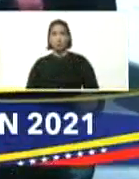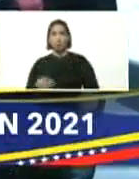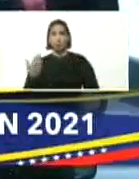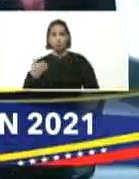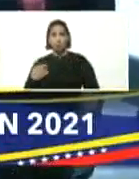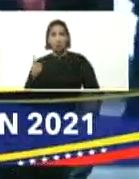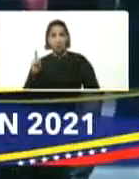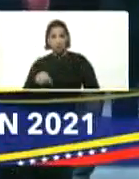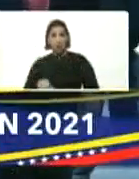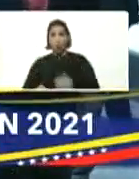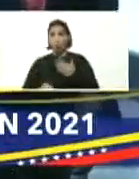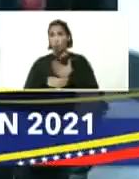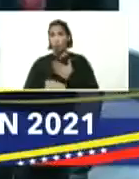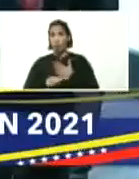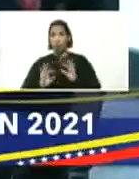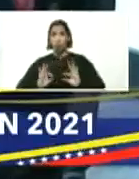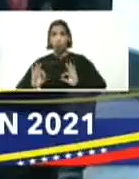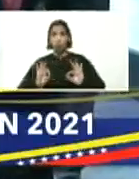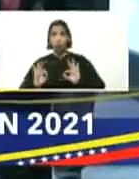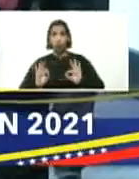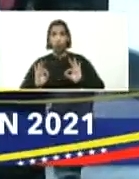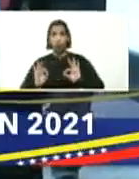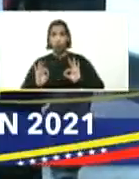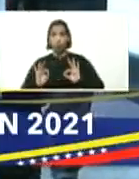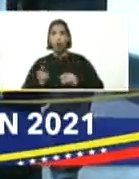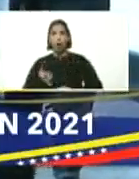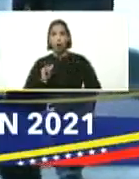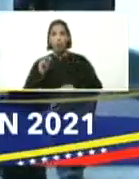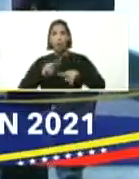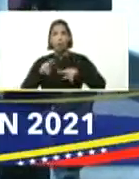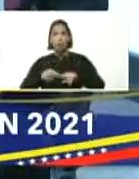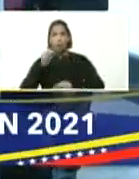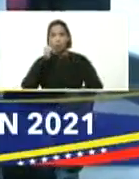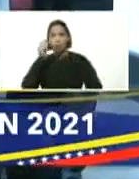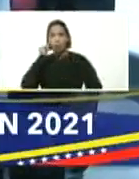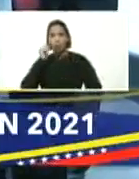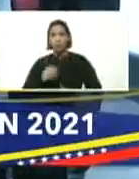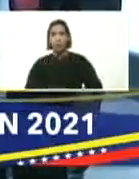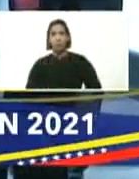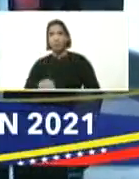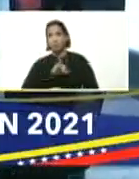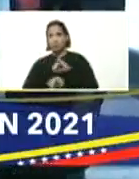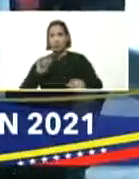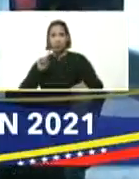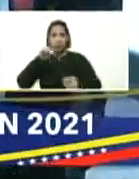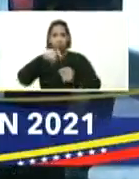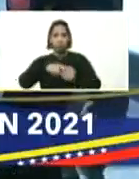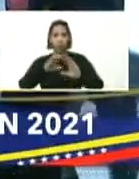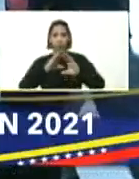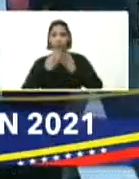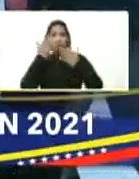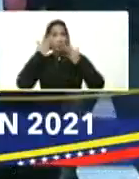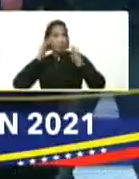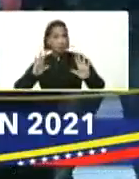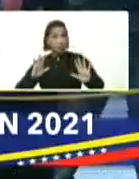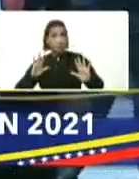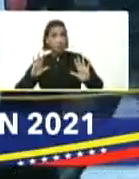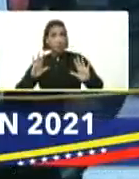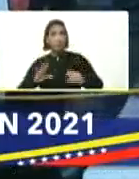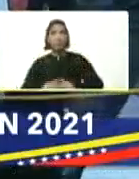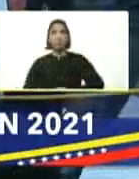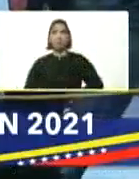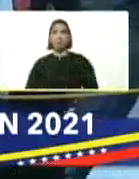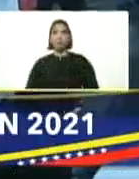todavía soy mimo. Y aquí están las niñas, ya incorporadas a clase, me imagino.